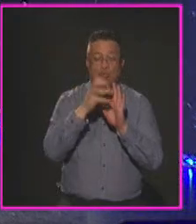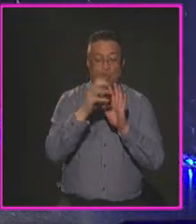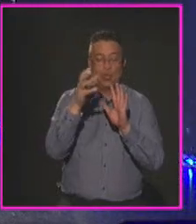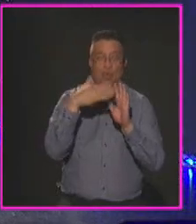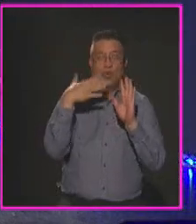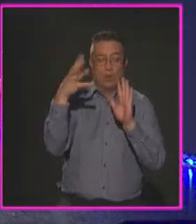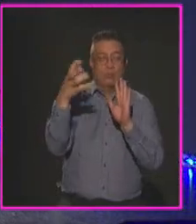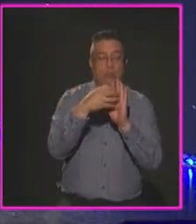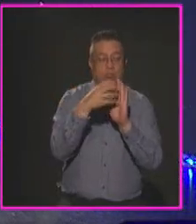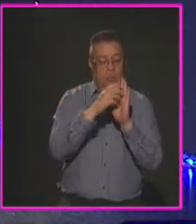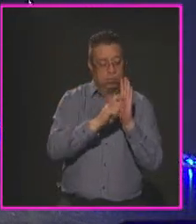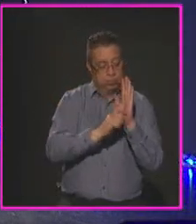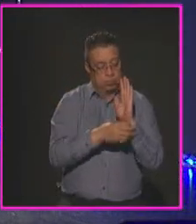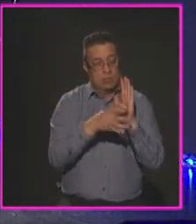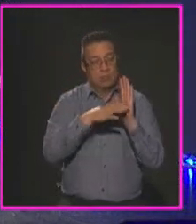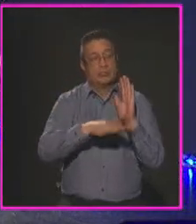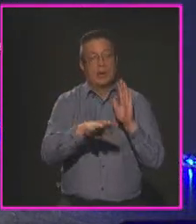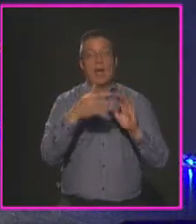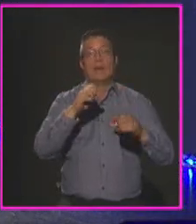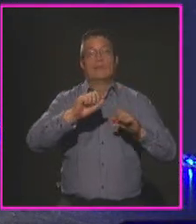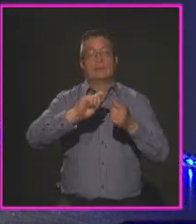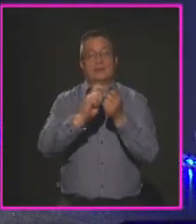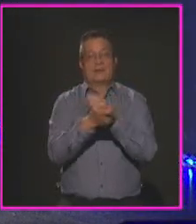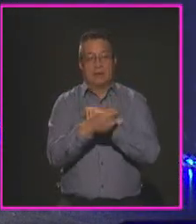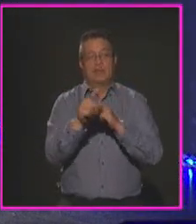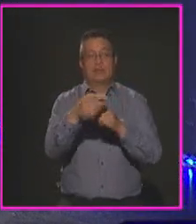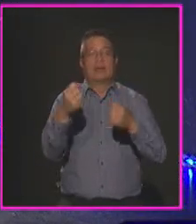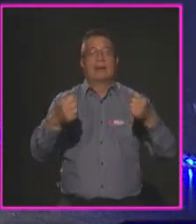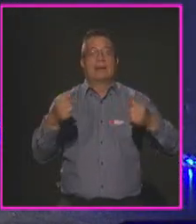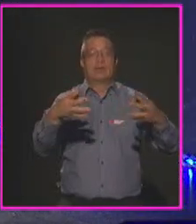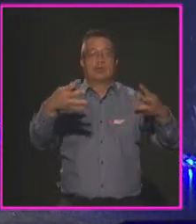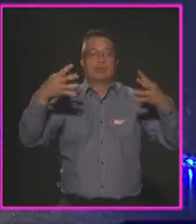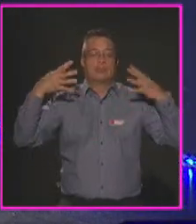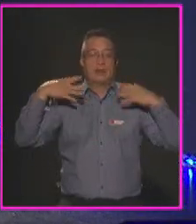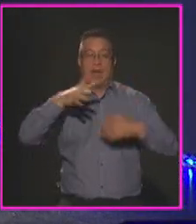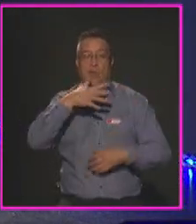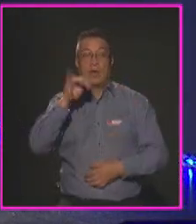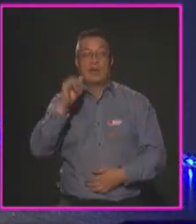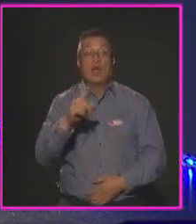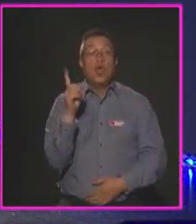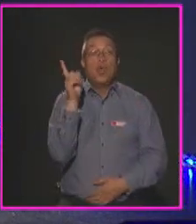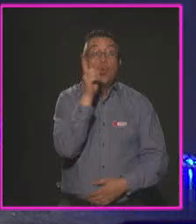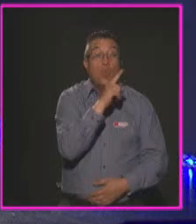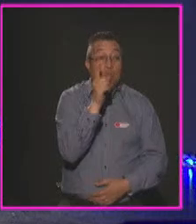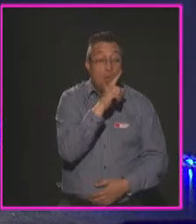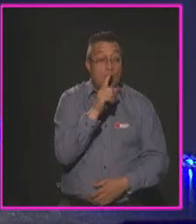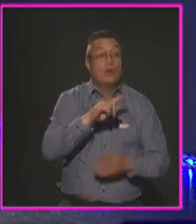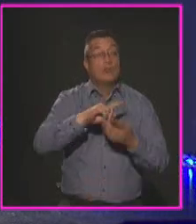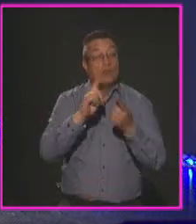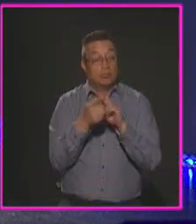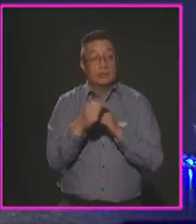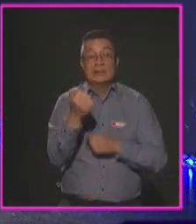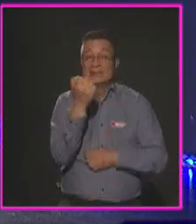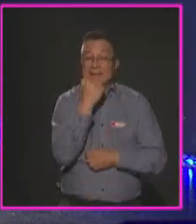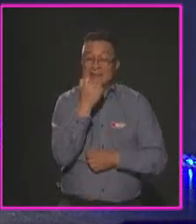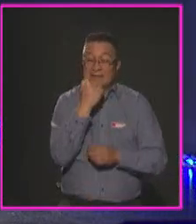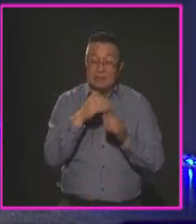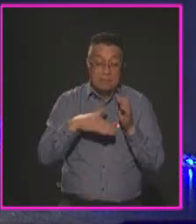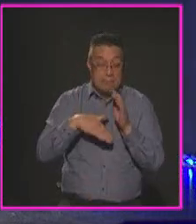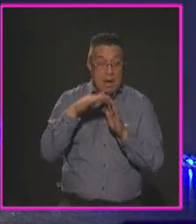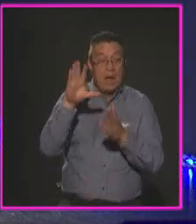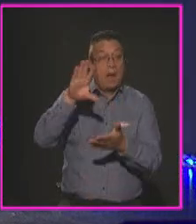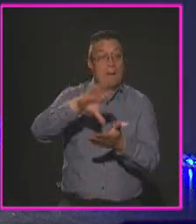Eso también reemplaza el camión aljibe, tiene que bonificarse, ¿cierto? Y la última alternativa, el error principal que cometen muchos